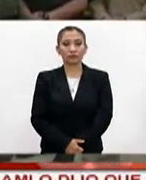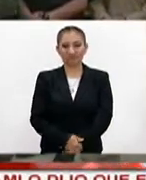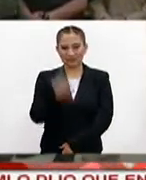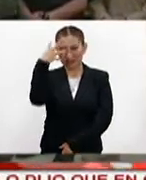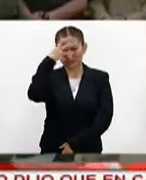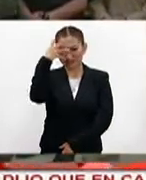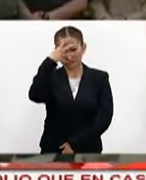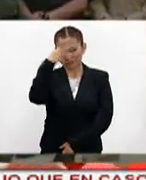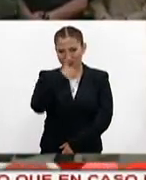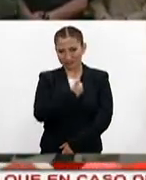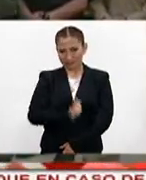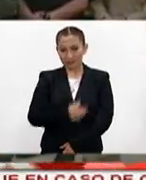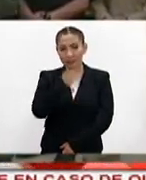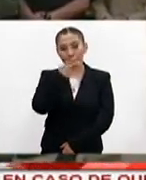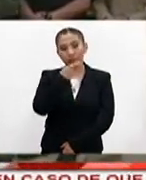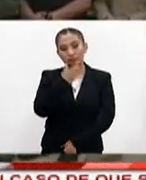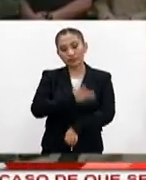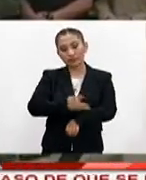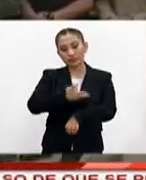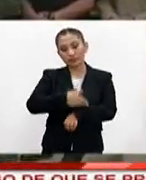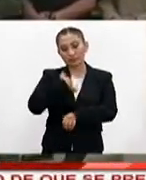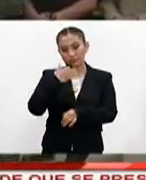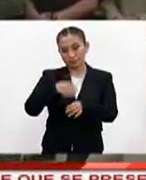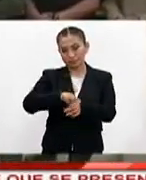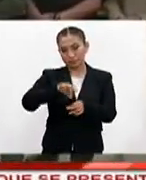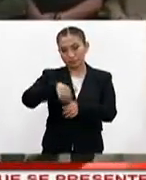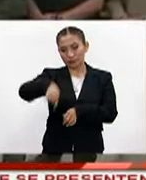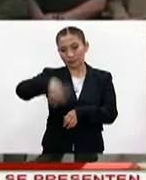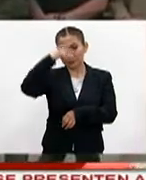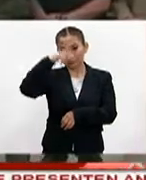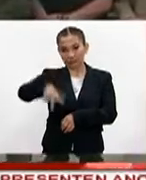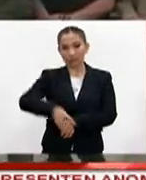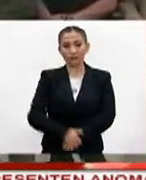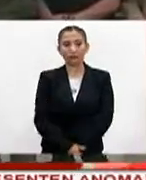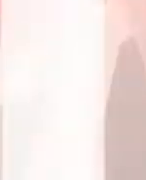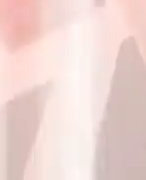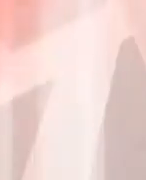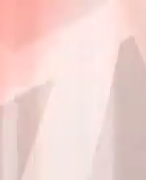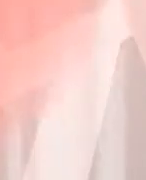Donald Trump habló sobre el proceso electoral que se está viviendo en nuestro país.